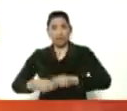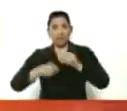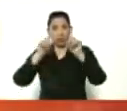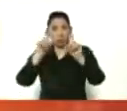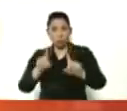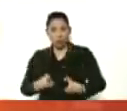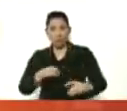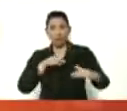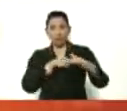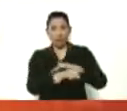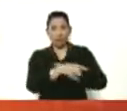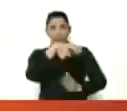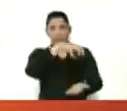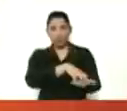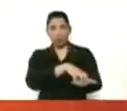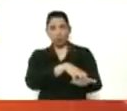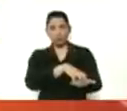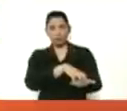entrar. Sí, pero